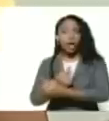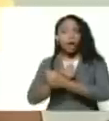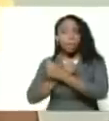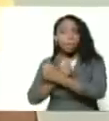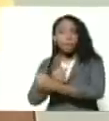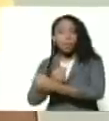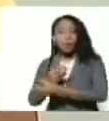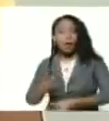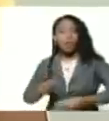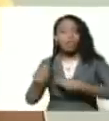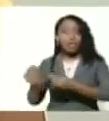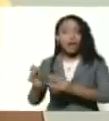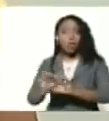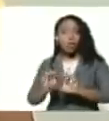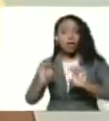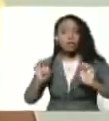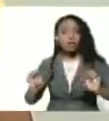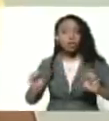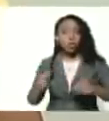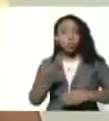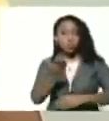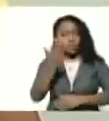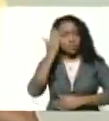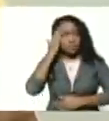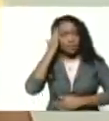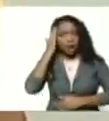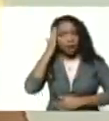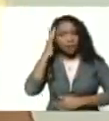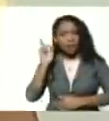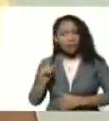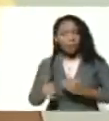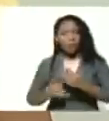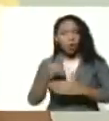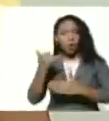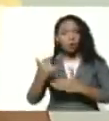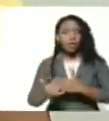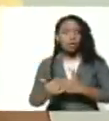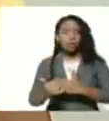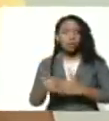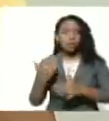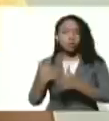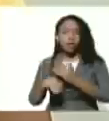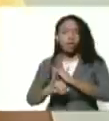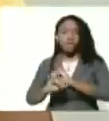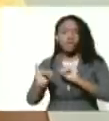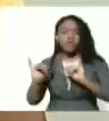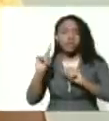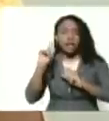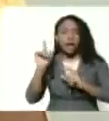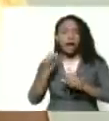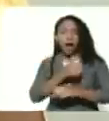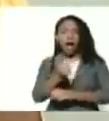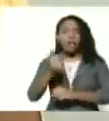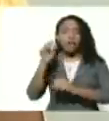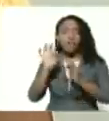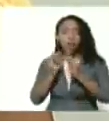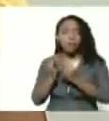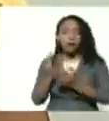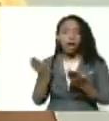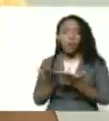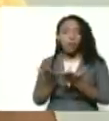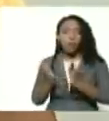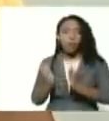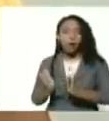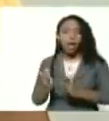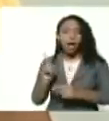amorosos para darle la educación que, como usted bien sabe, este proyecto salió de cada familia una escuela. De